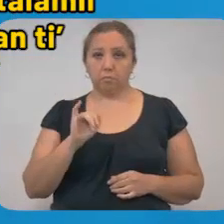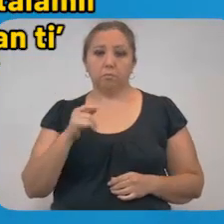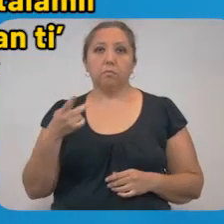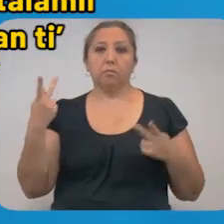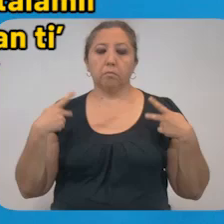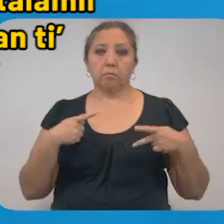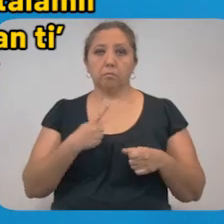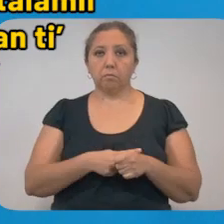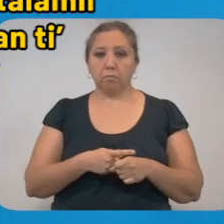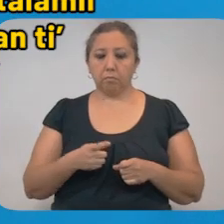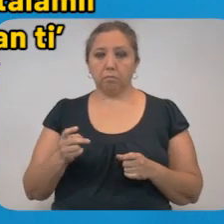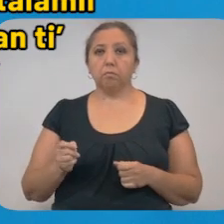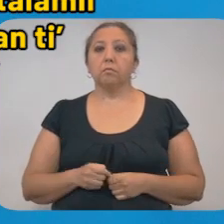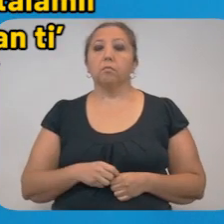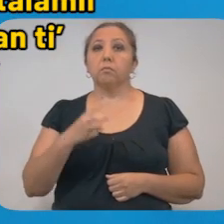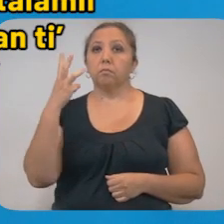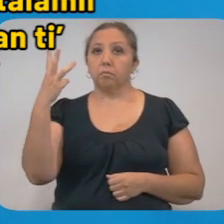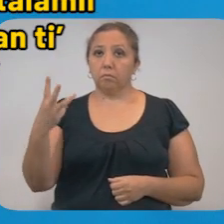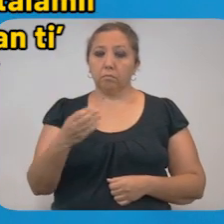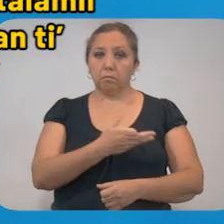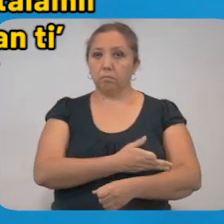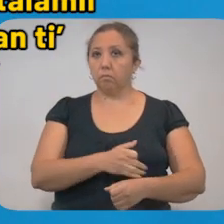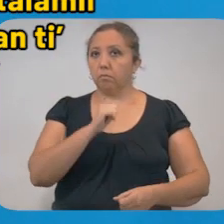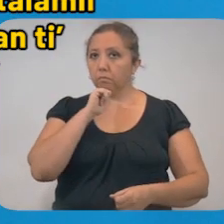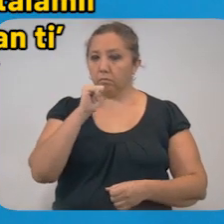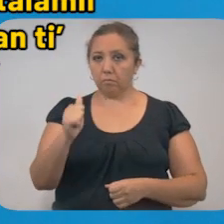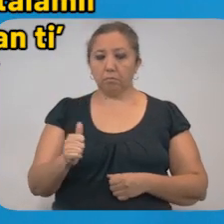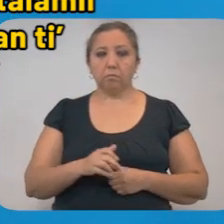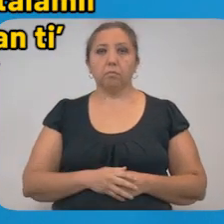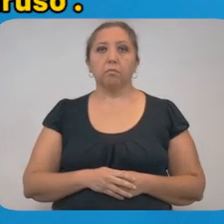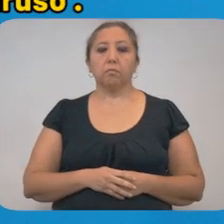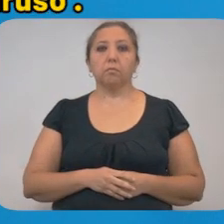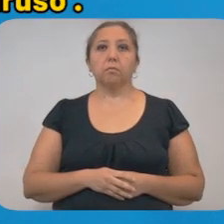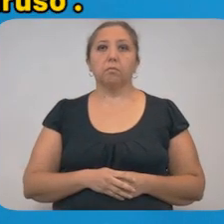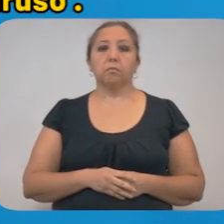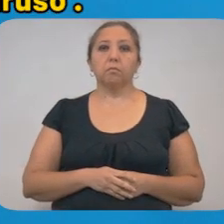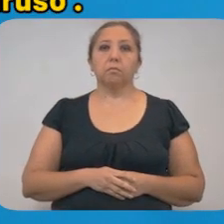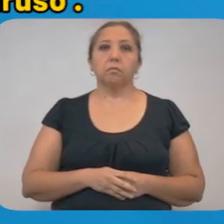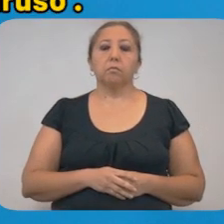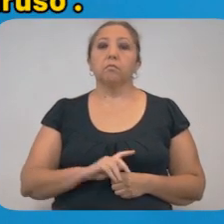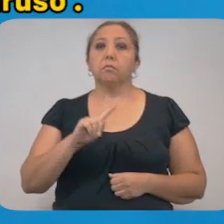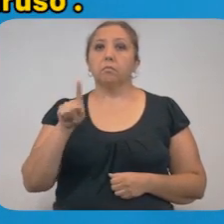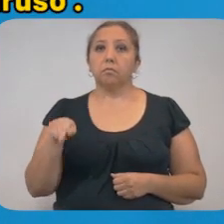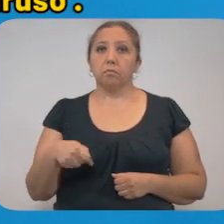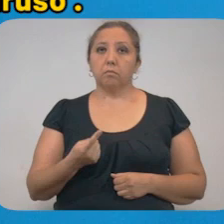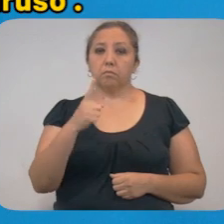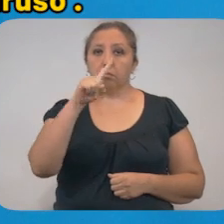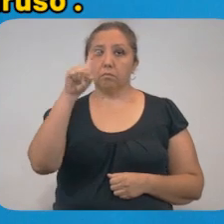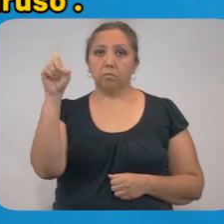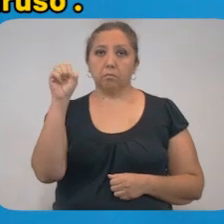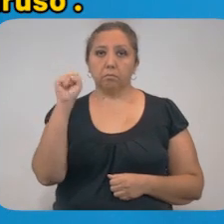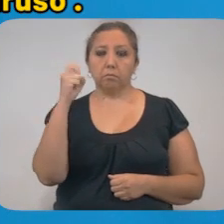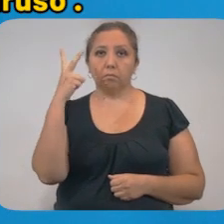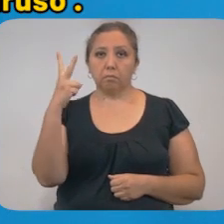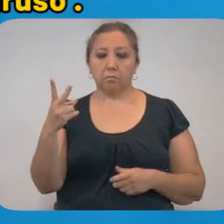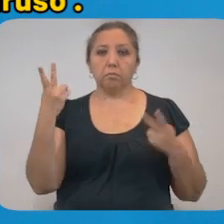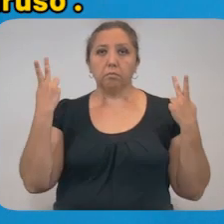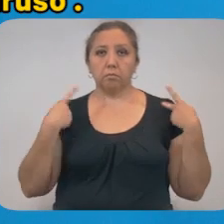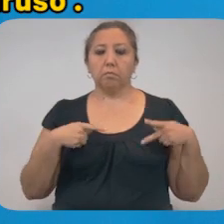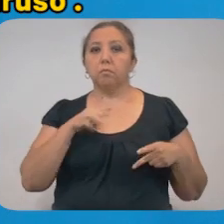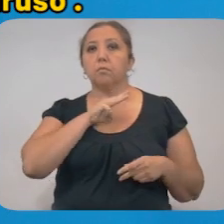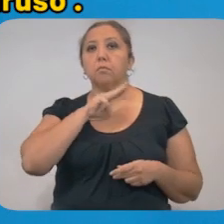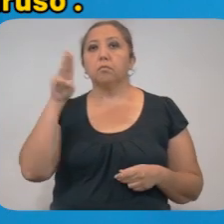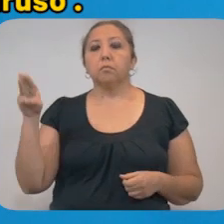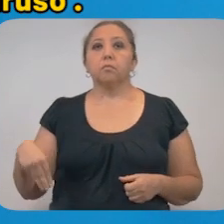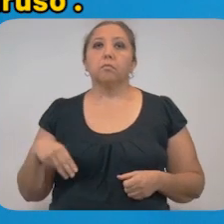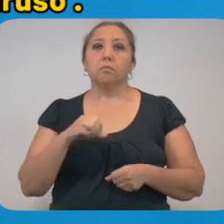a COVID-19, sus 3 contactos no presentan síntomas. En total, son 162 las personas